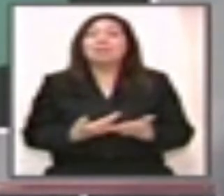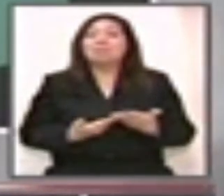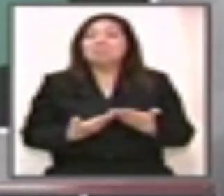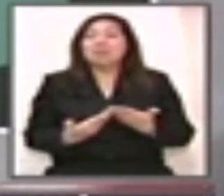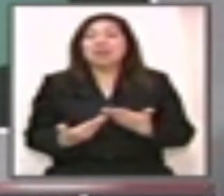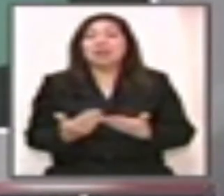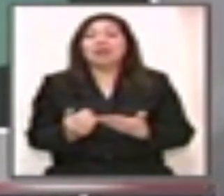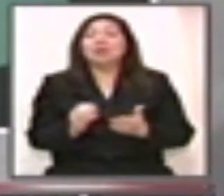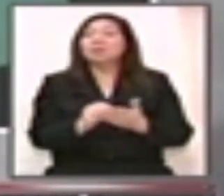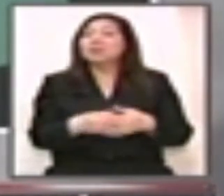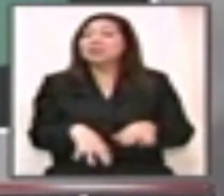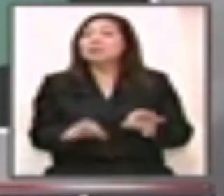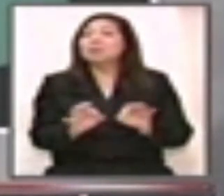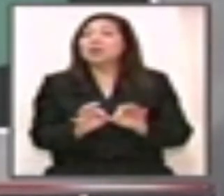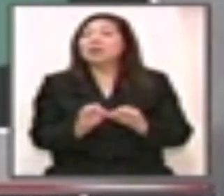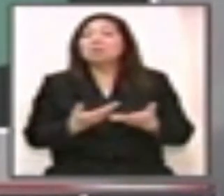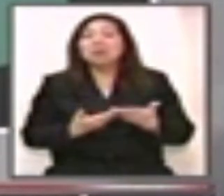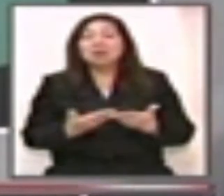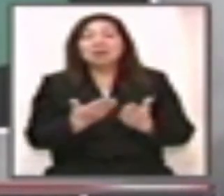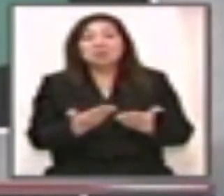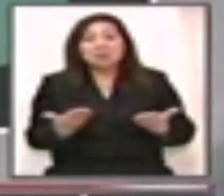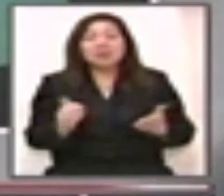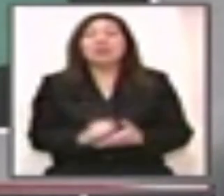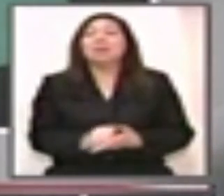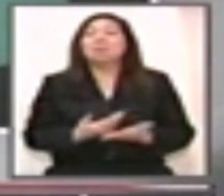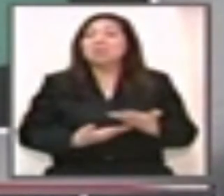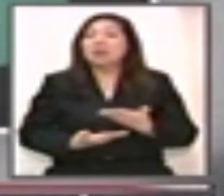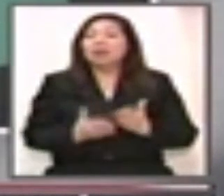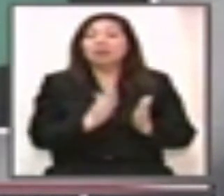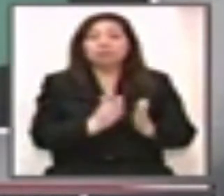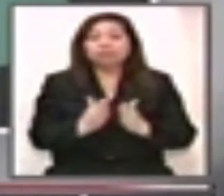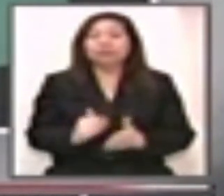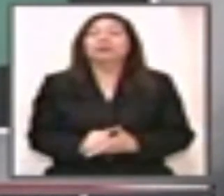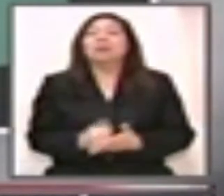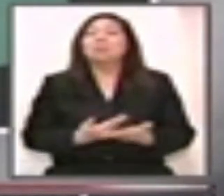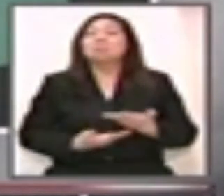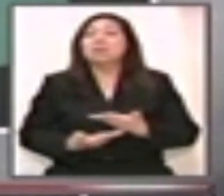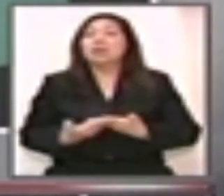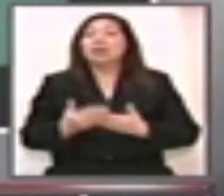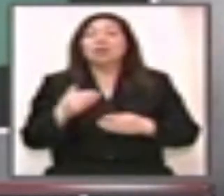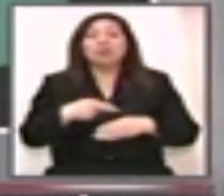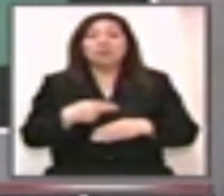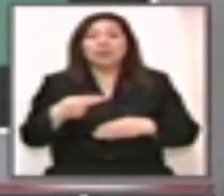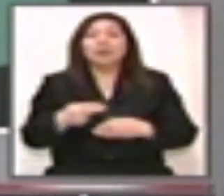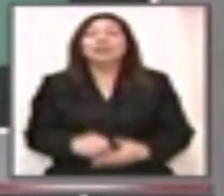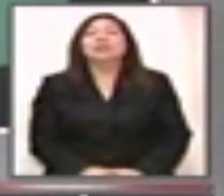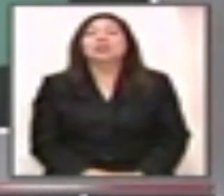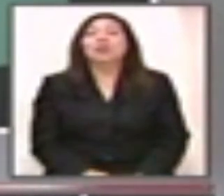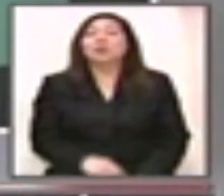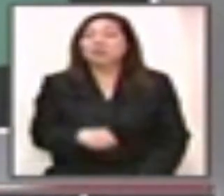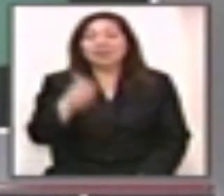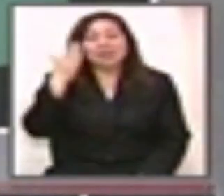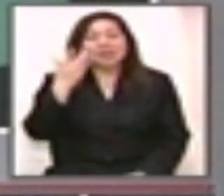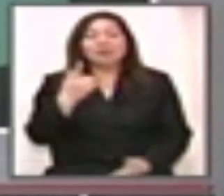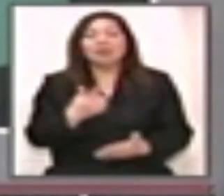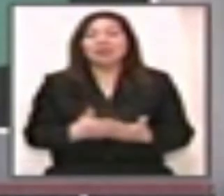mercados prioritarios, mercados de mantenimiento, mercados estratégicos y mercados fronterizos. Ustedes saben